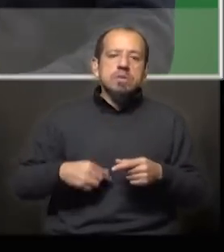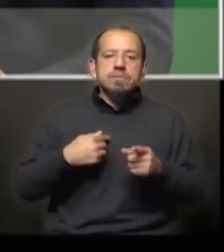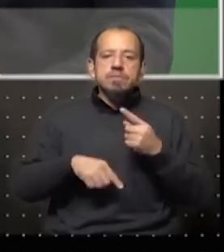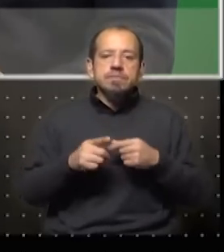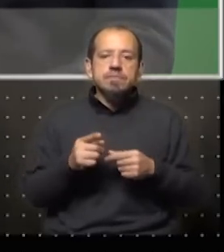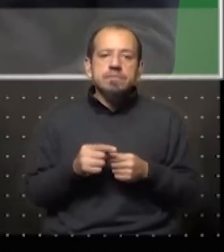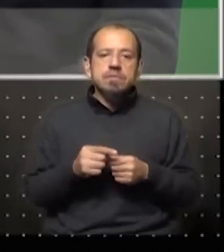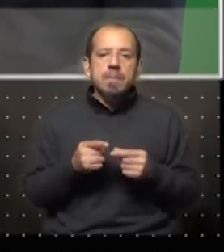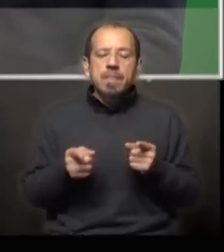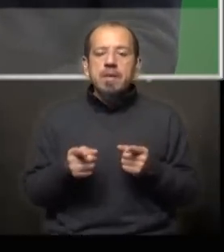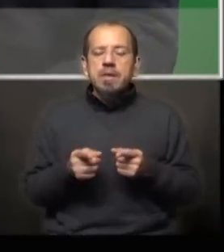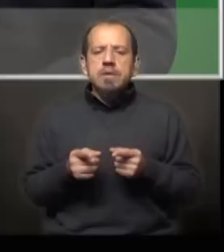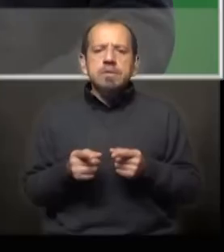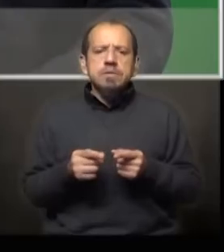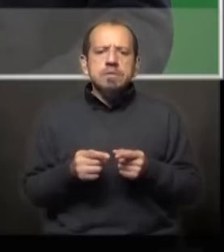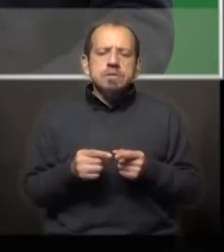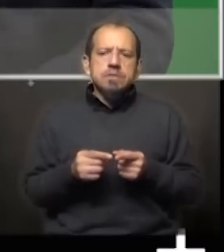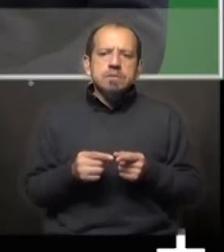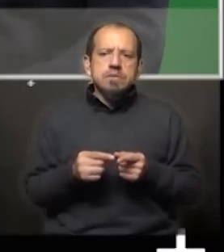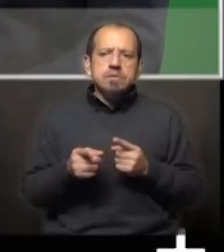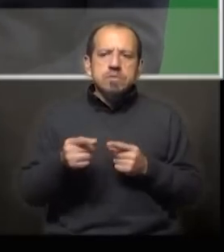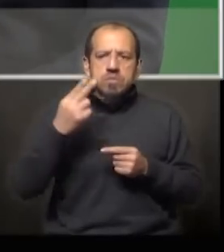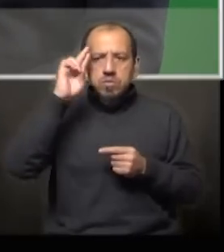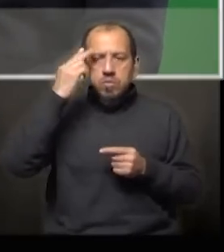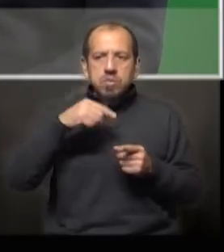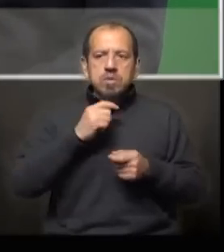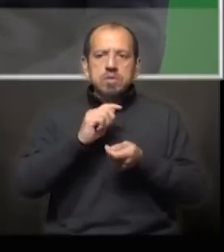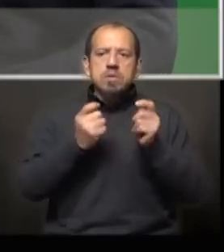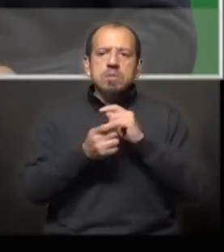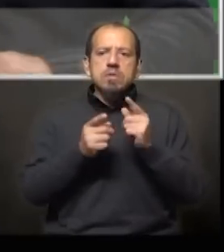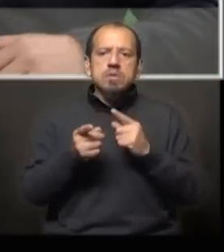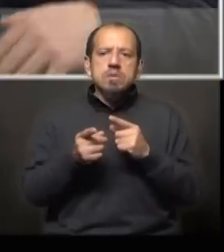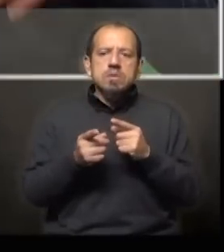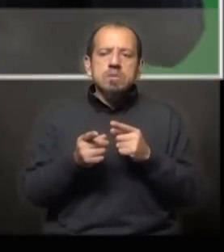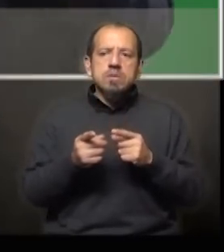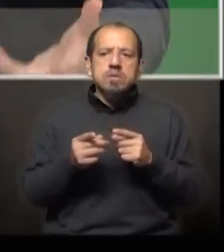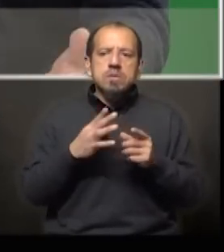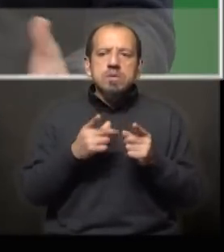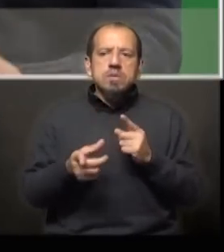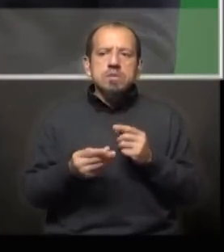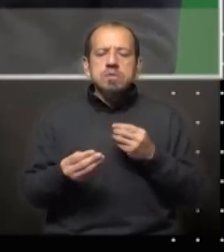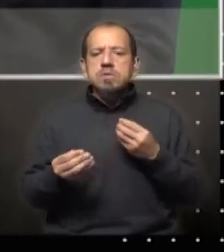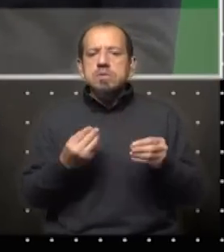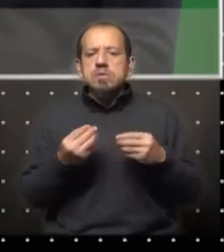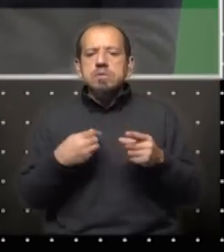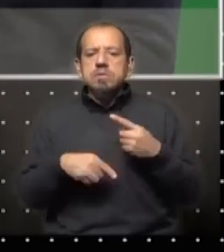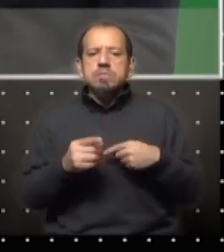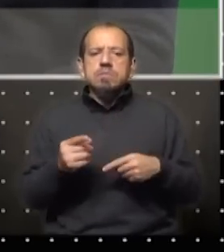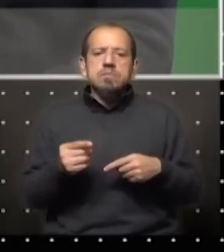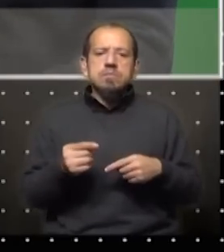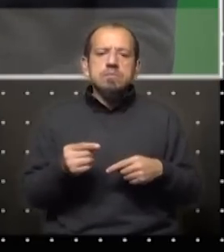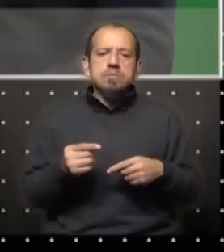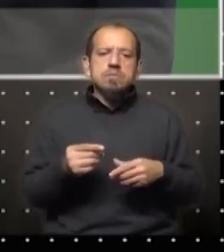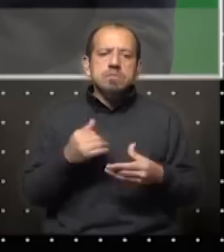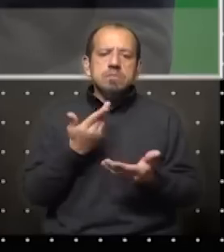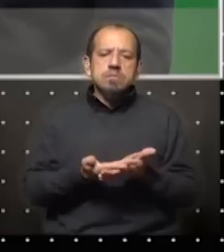eso se cambió después el propio Uruguay cambió la tónica y dijo que en realidad deberíamos flexibilizar el bloque regional y se